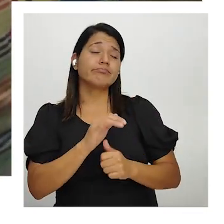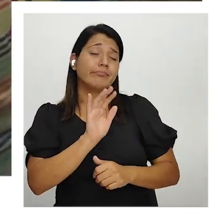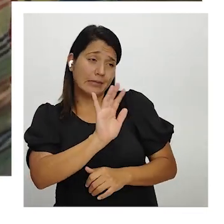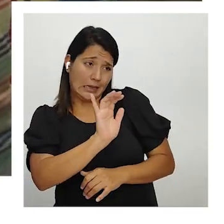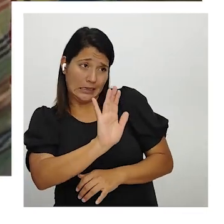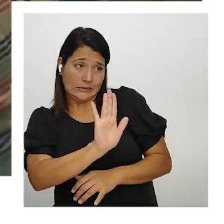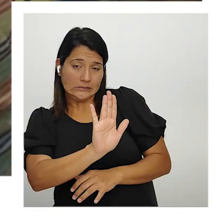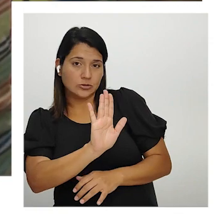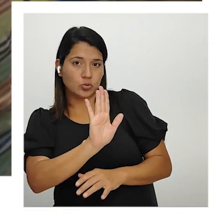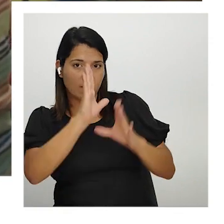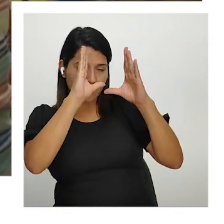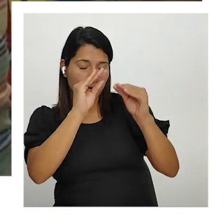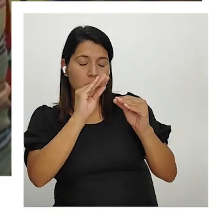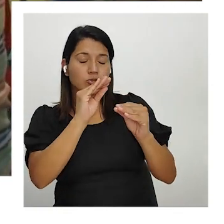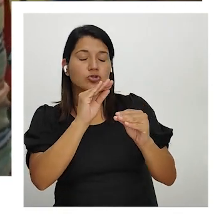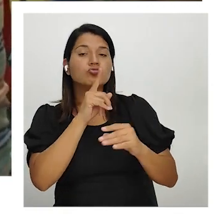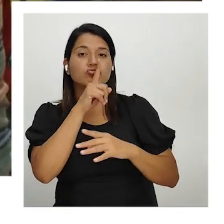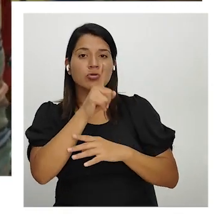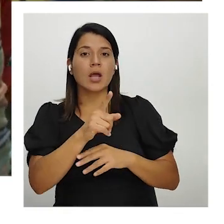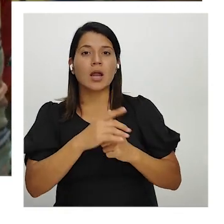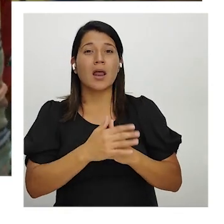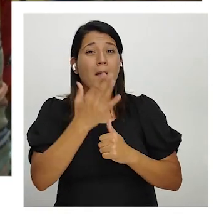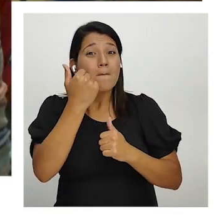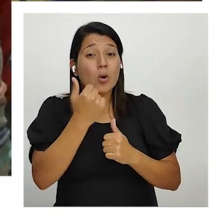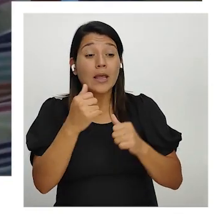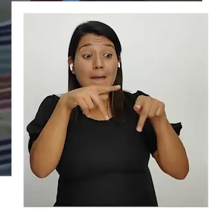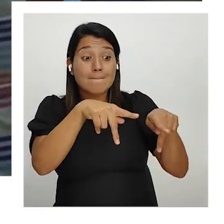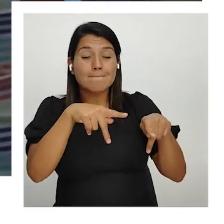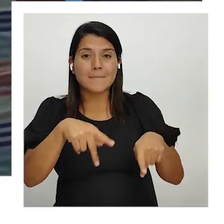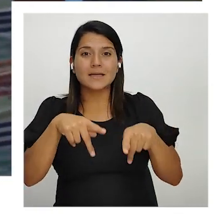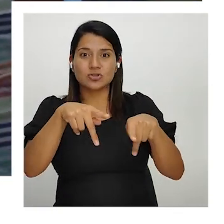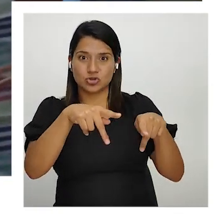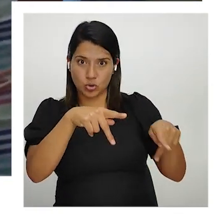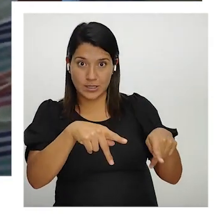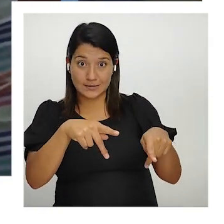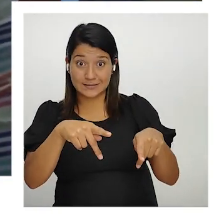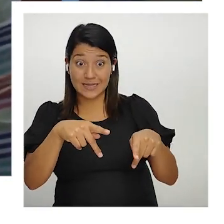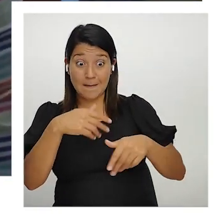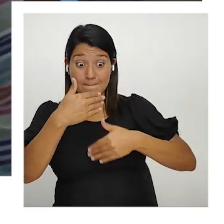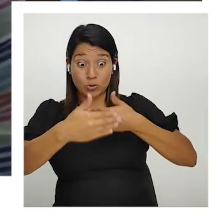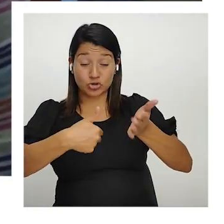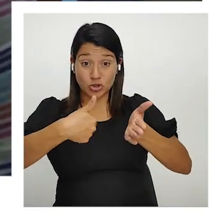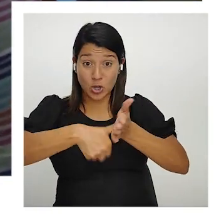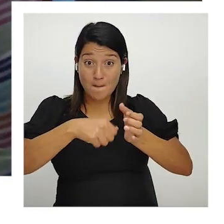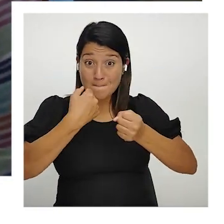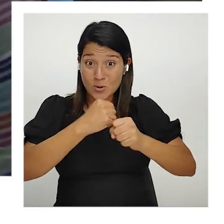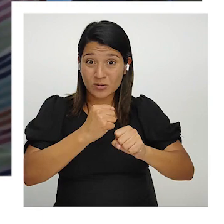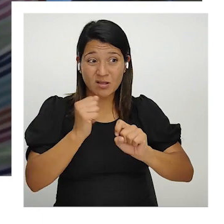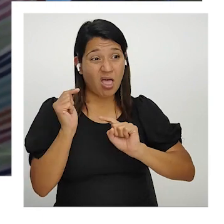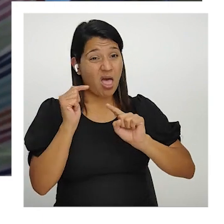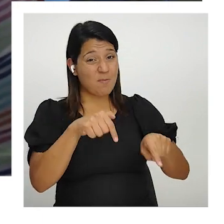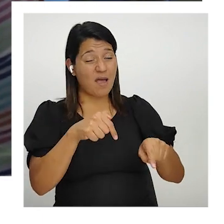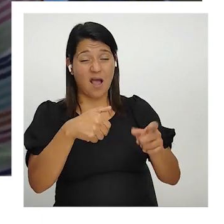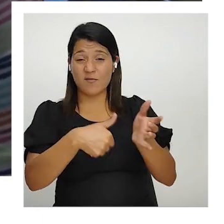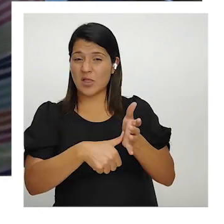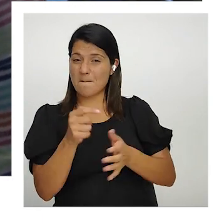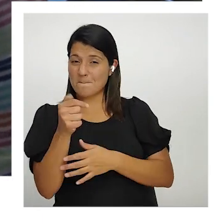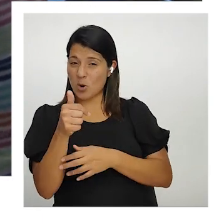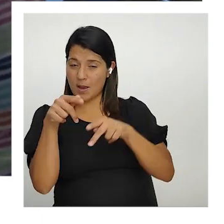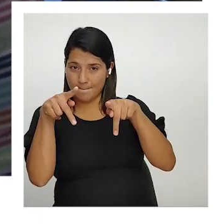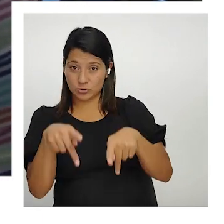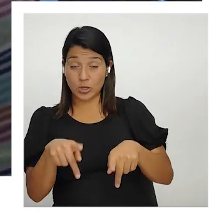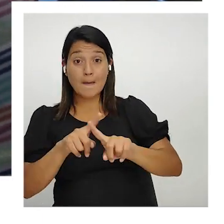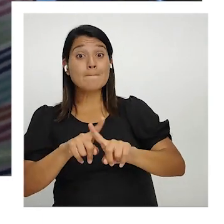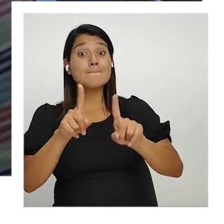negativo, porque el abstencionismo es mayor en las elecciones municipales que en las nacionales. Lo cierto es que en cada elección municipal que